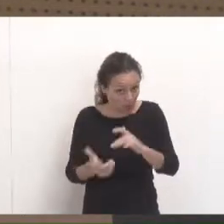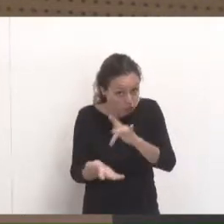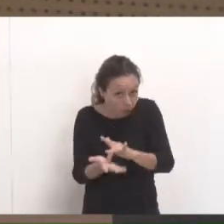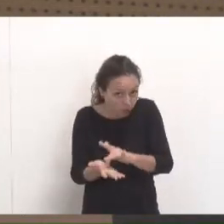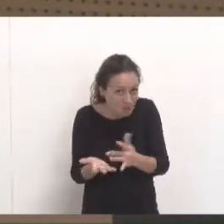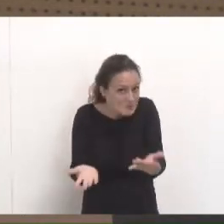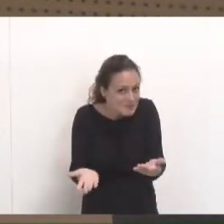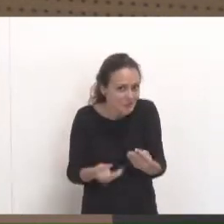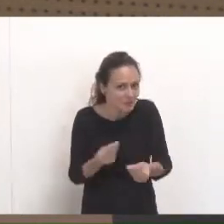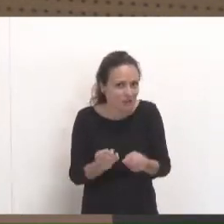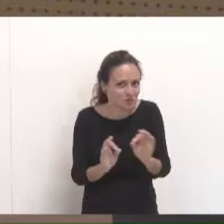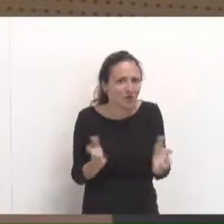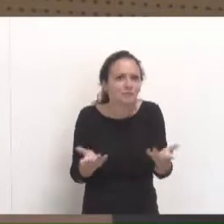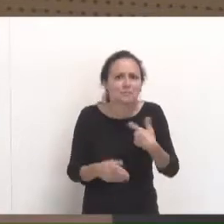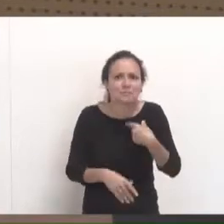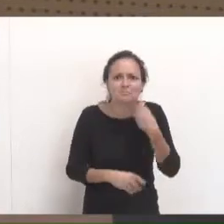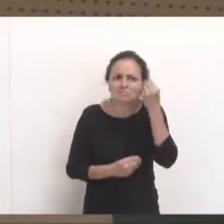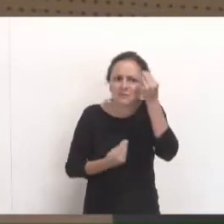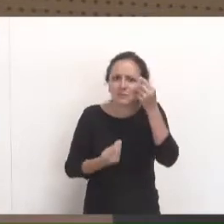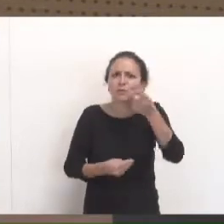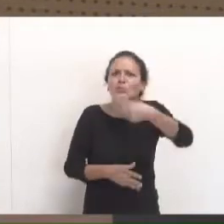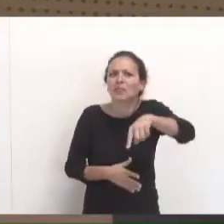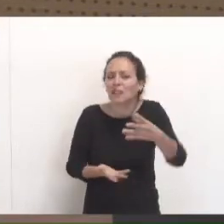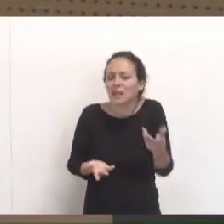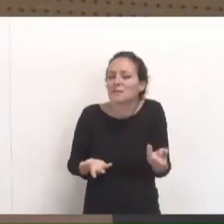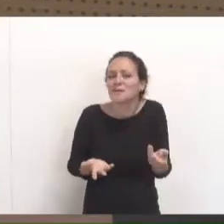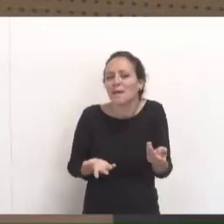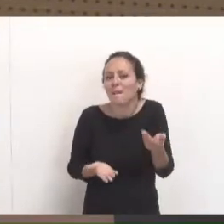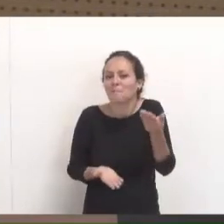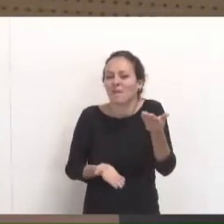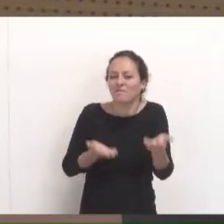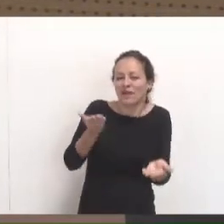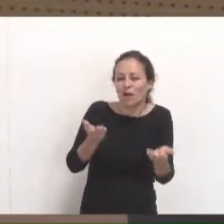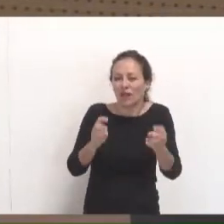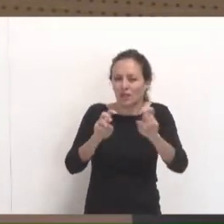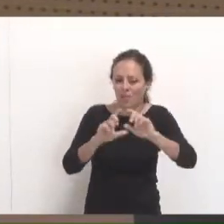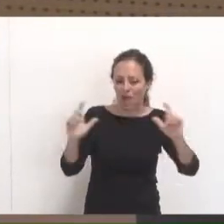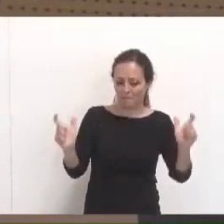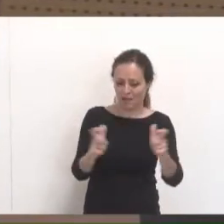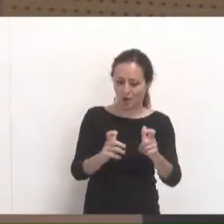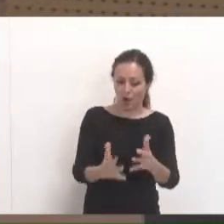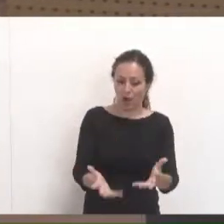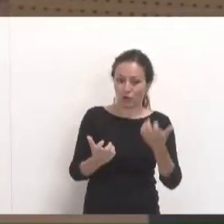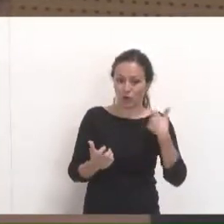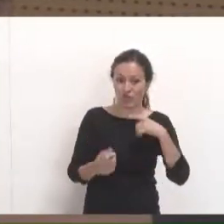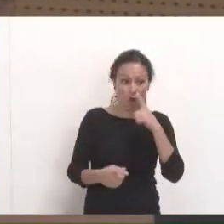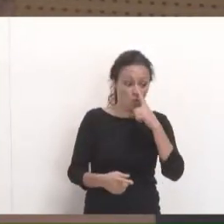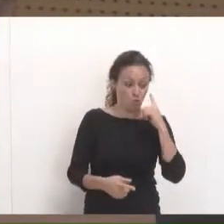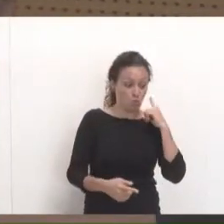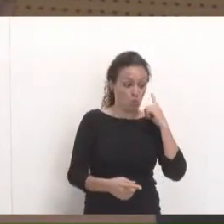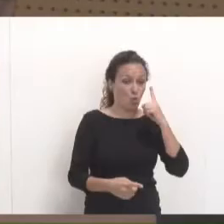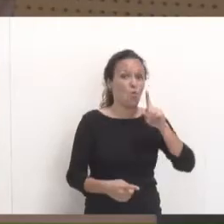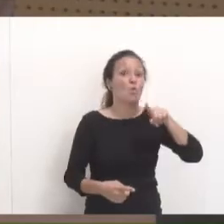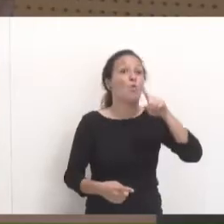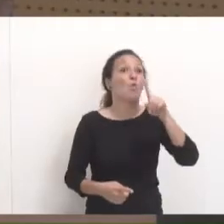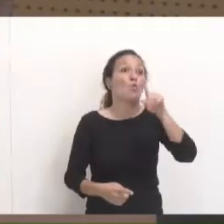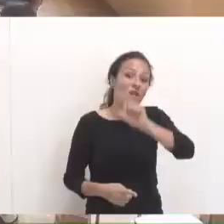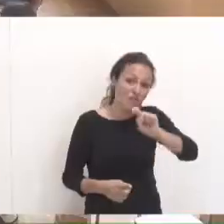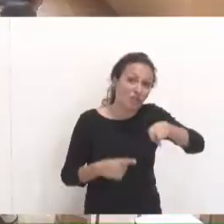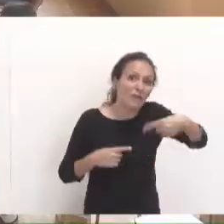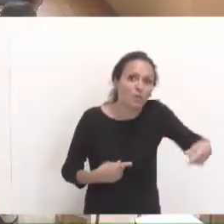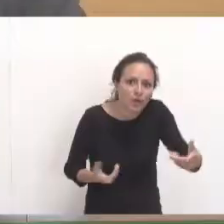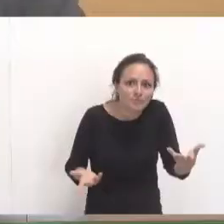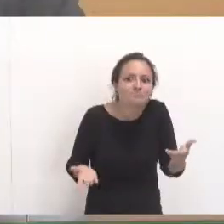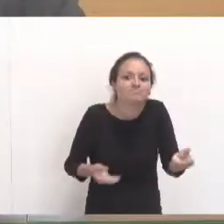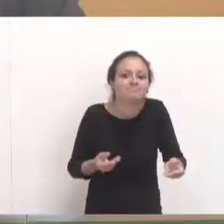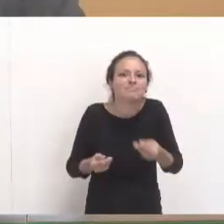queríamos saber qué valoración hace de la implementación del acuerdo plenario transcurrido un año ya del mismo. Gracias. Gracias,